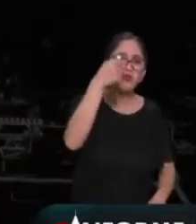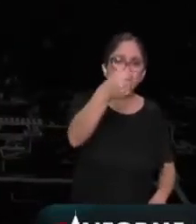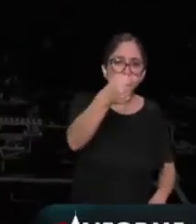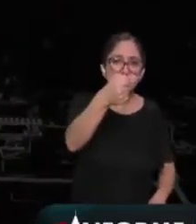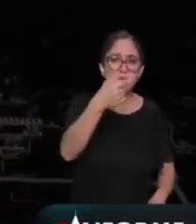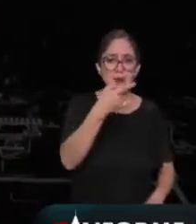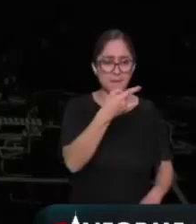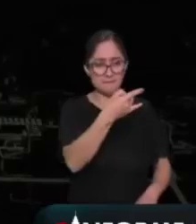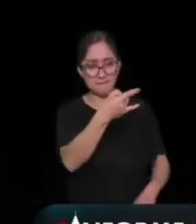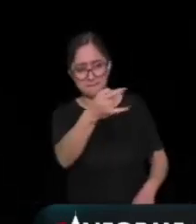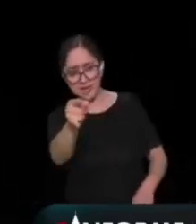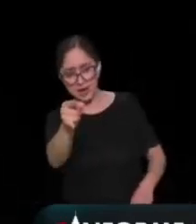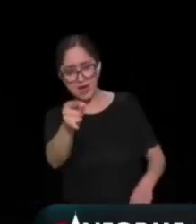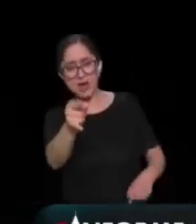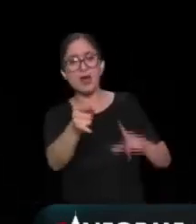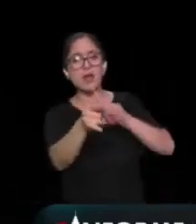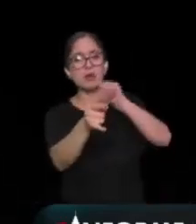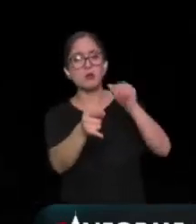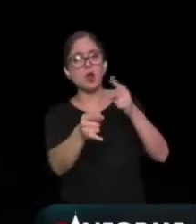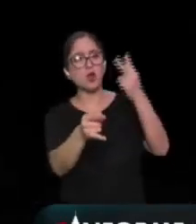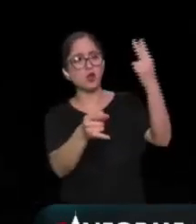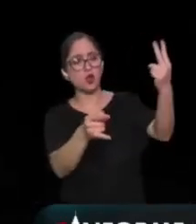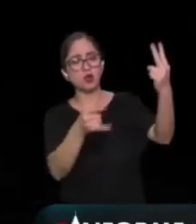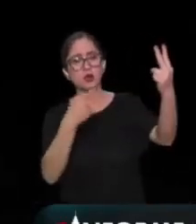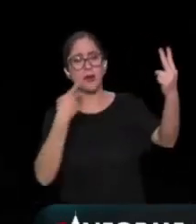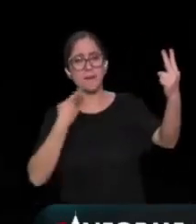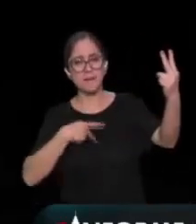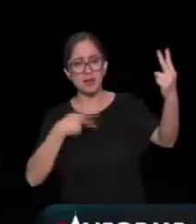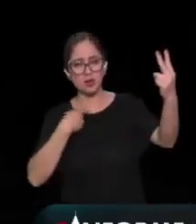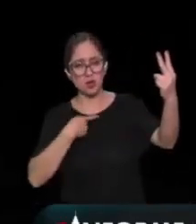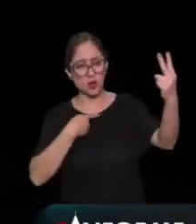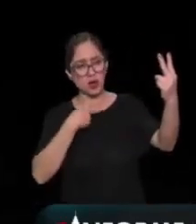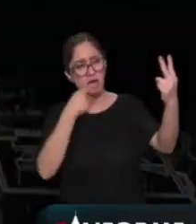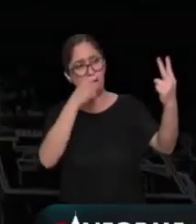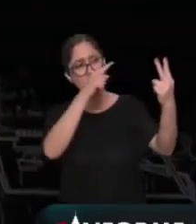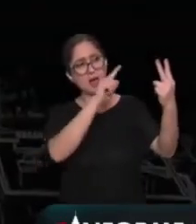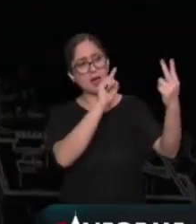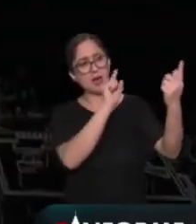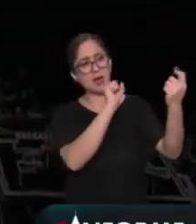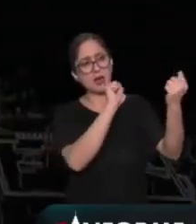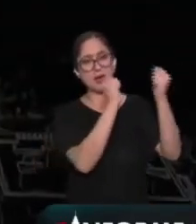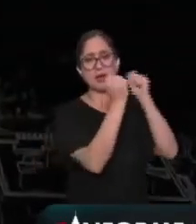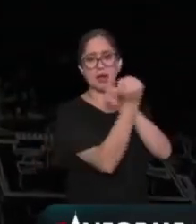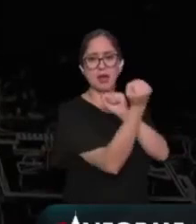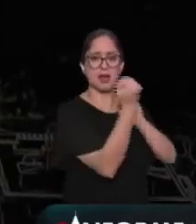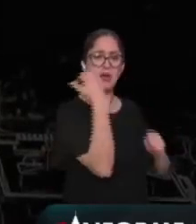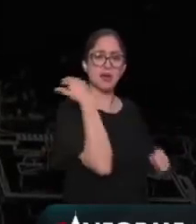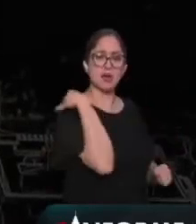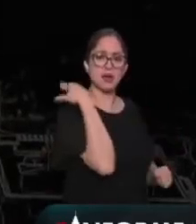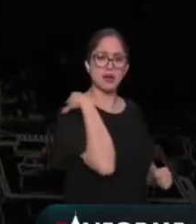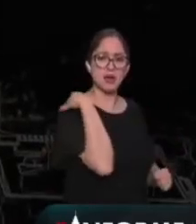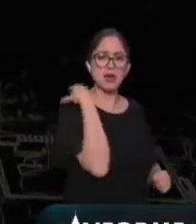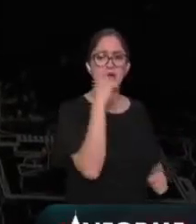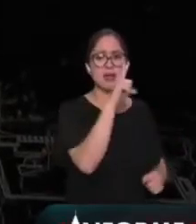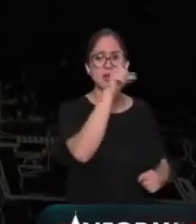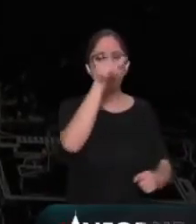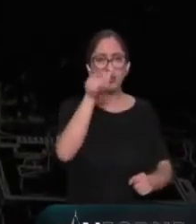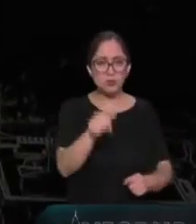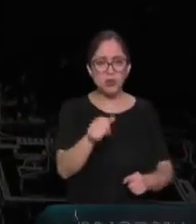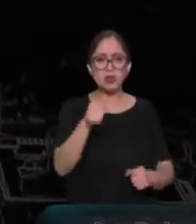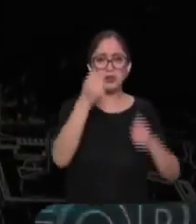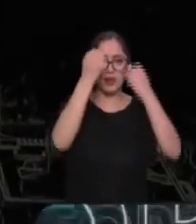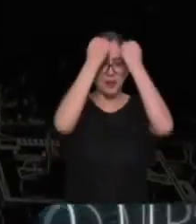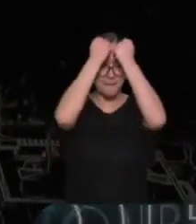que le abre y a los dos que estaban a espaldas de ella. Voltean y se ponen el